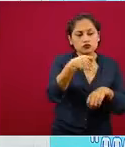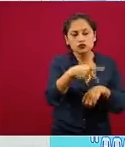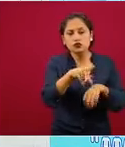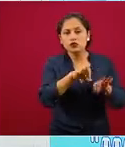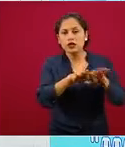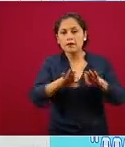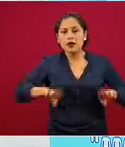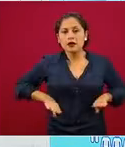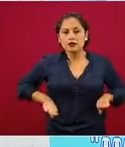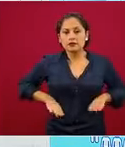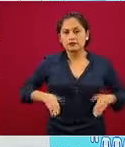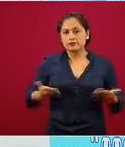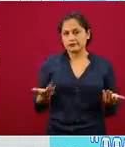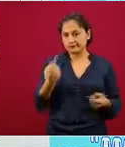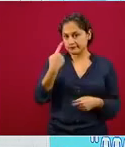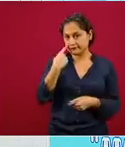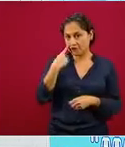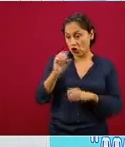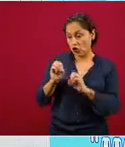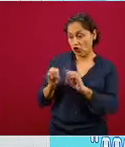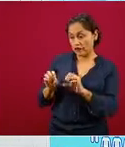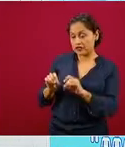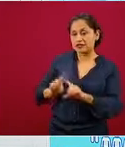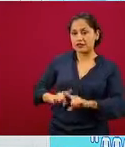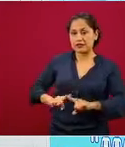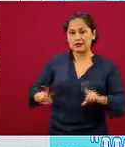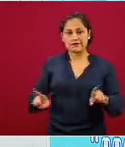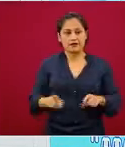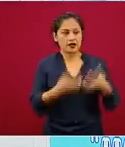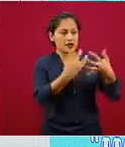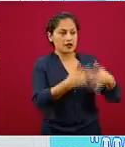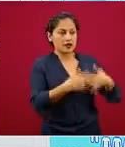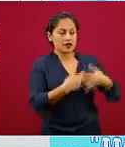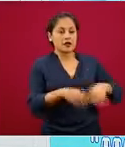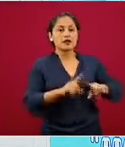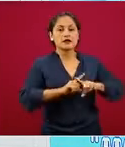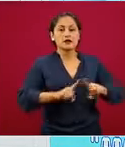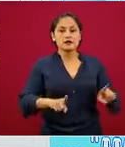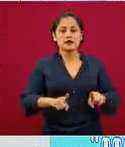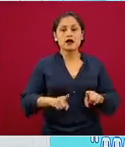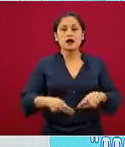No es lo mismo una oficina que una fábrica, que un taller, que un comercio.